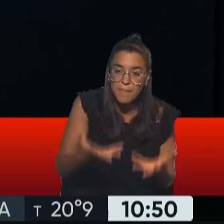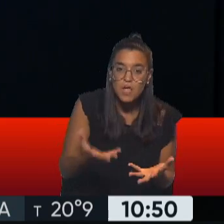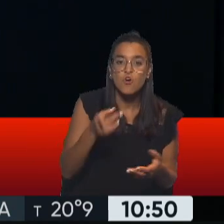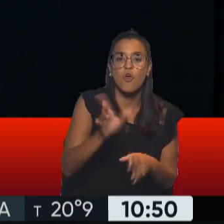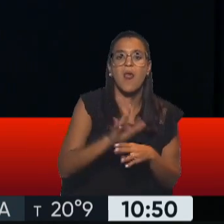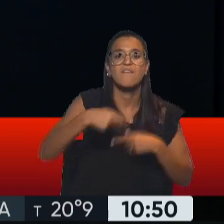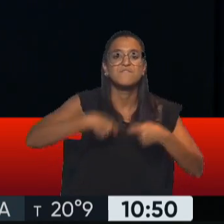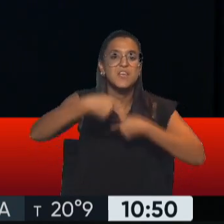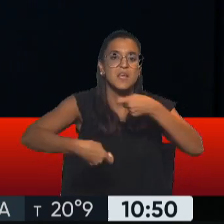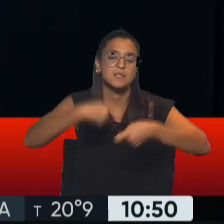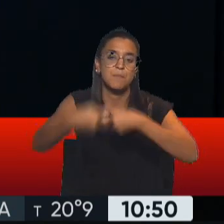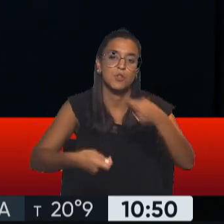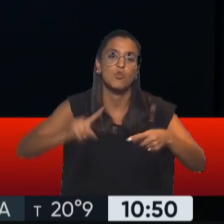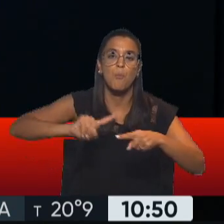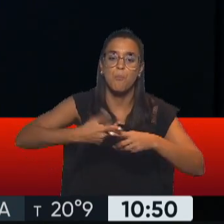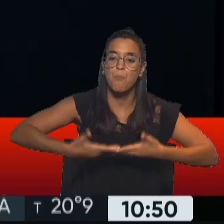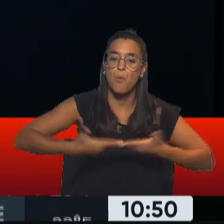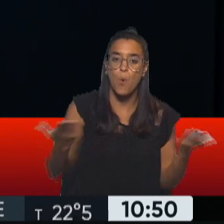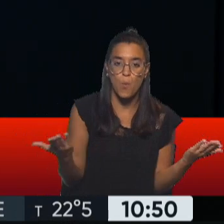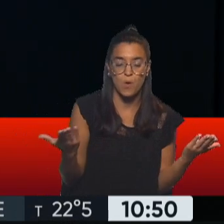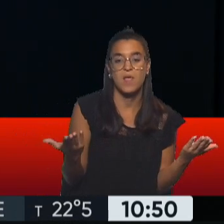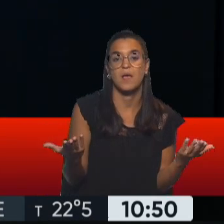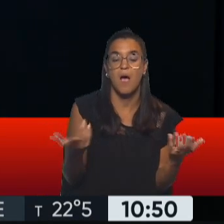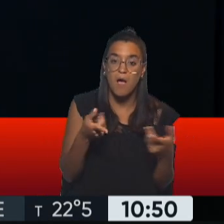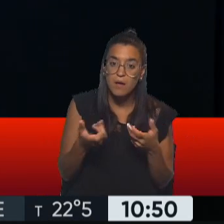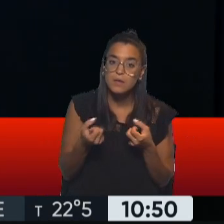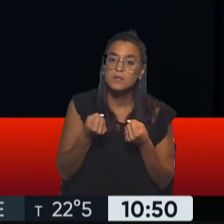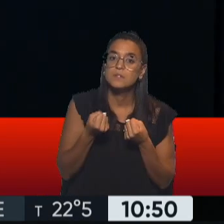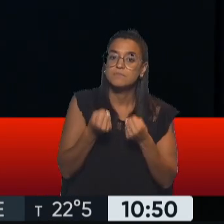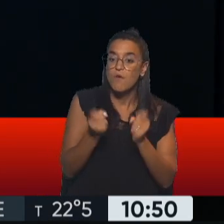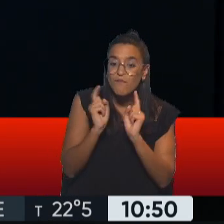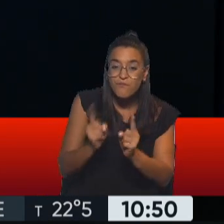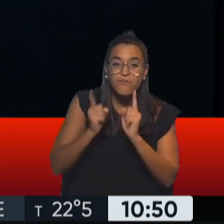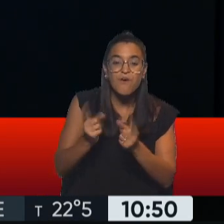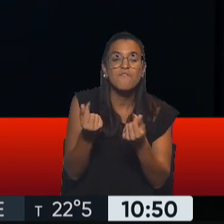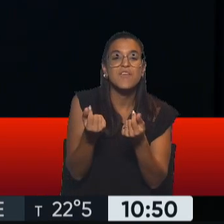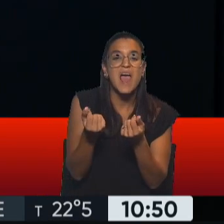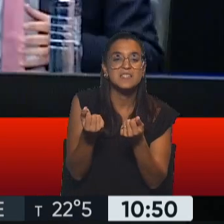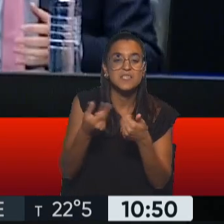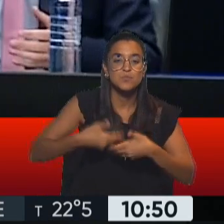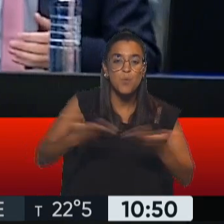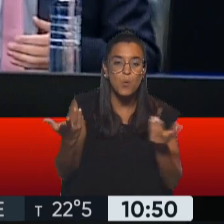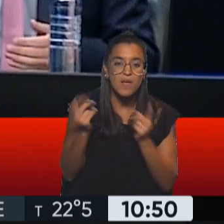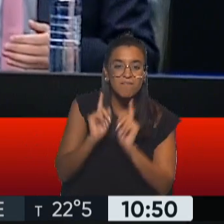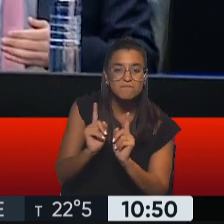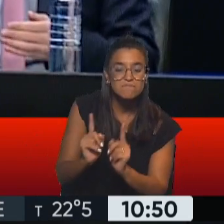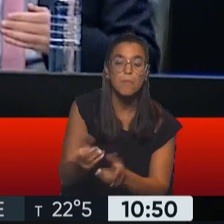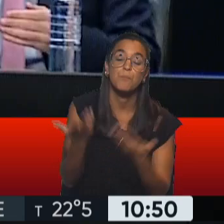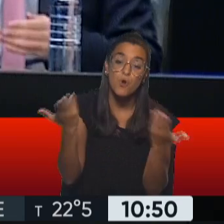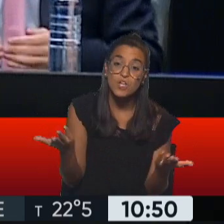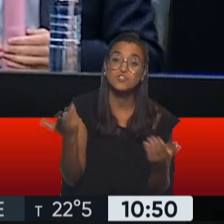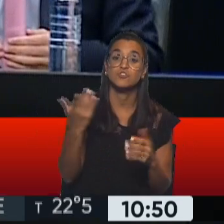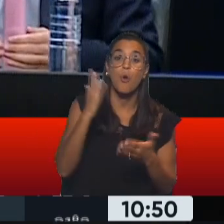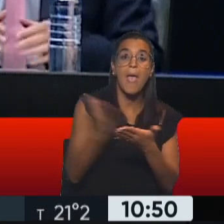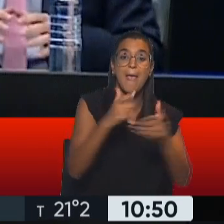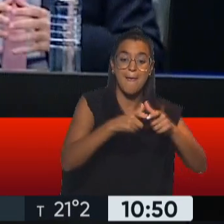de financiamiento de la política pública y fortaleciendo la sostenibilidad de las finanzas públicas. Por eso es importante ir reduciendo la